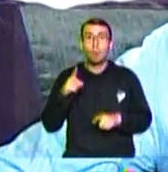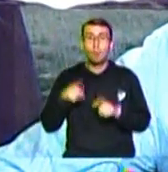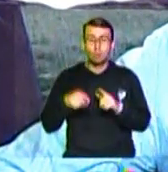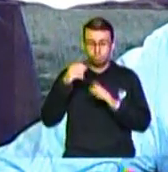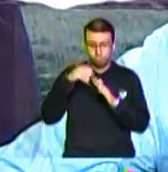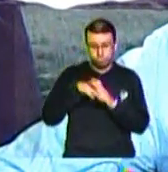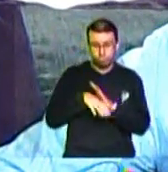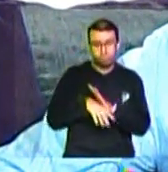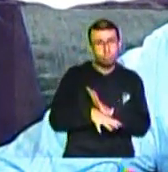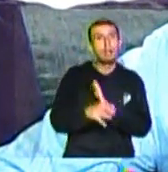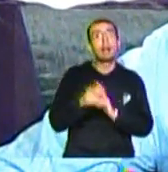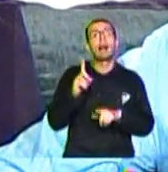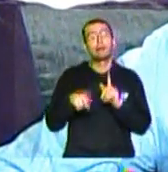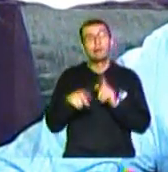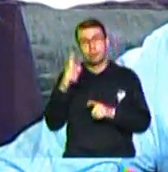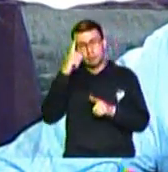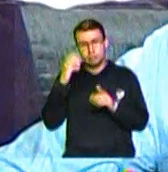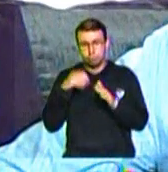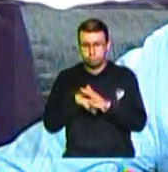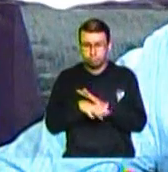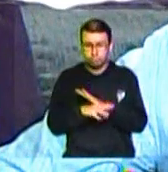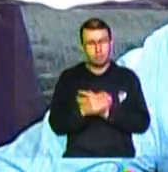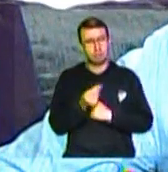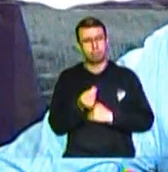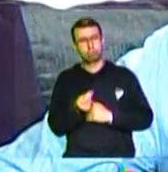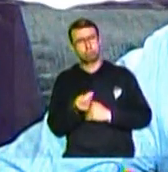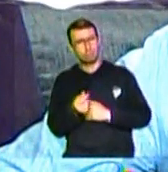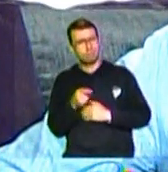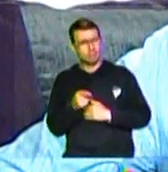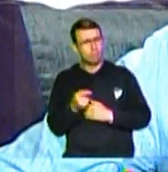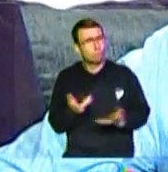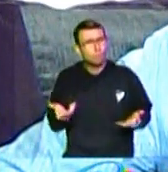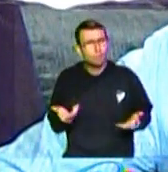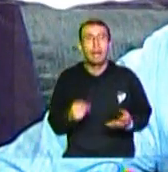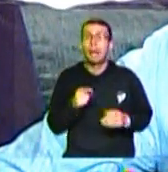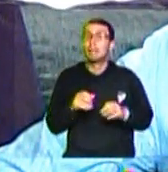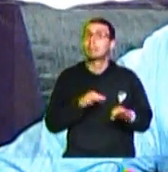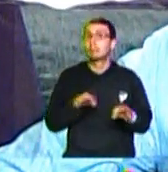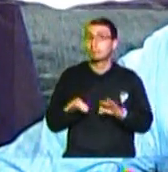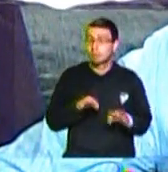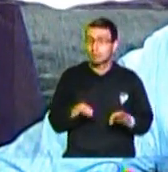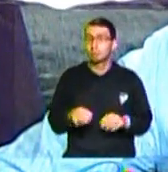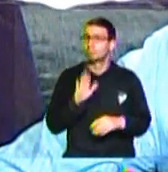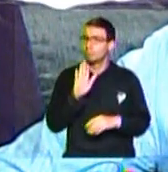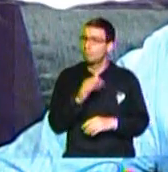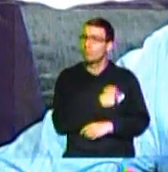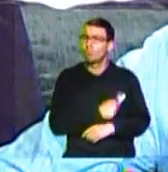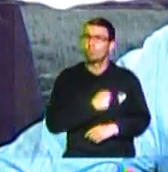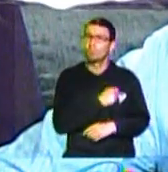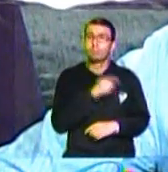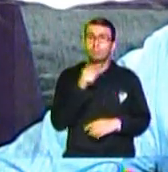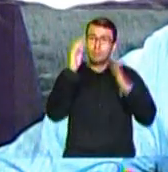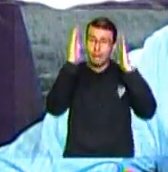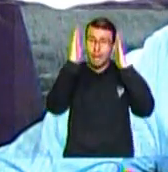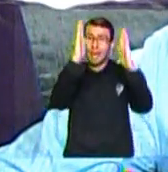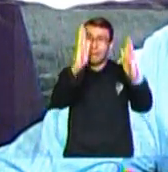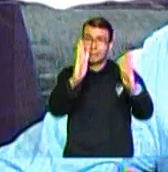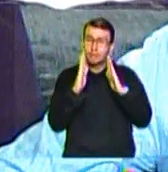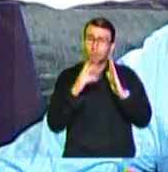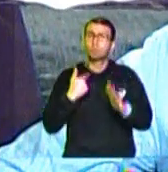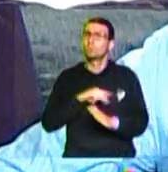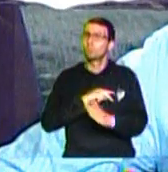otras sintomatologías. Por eso yo quiero que después de este corte comercial ustedes estén muy atentos y estaremos